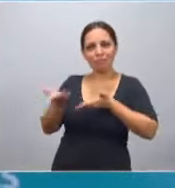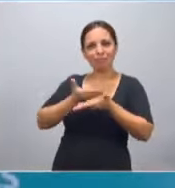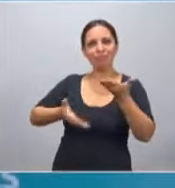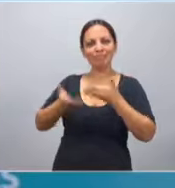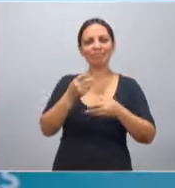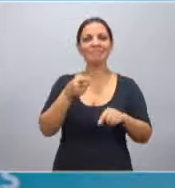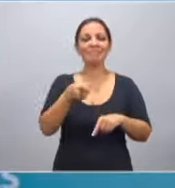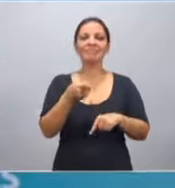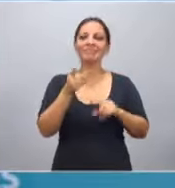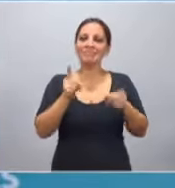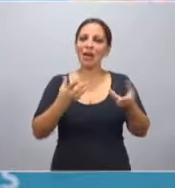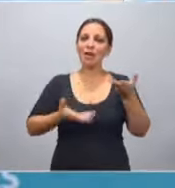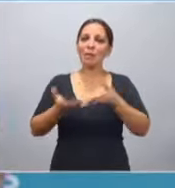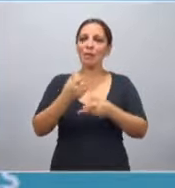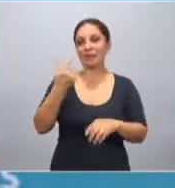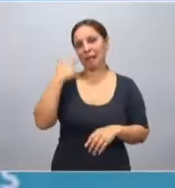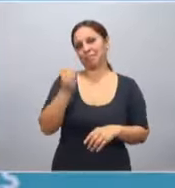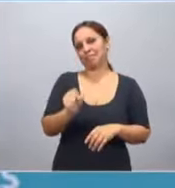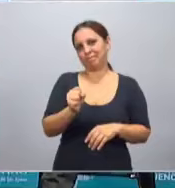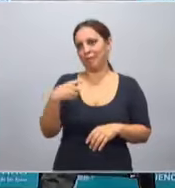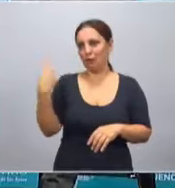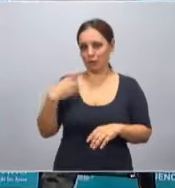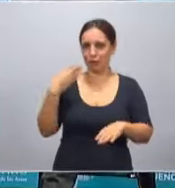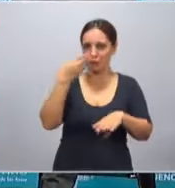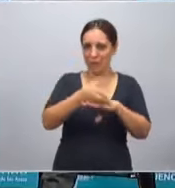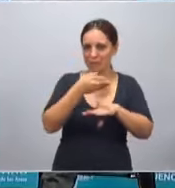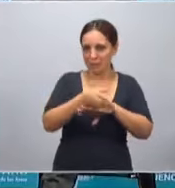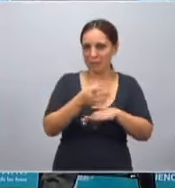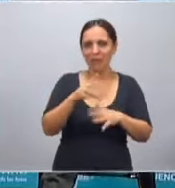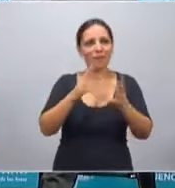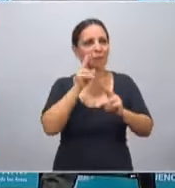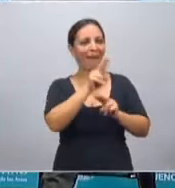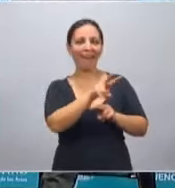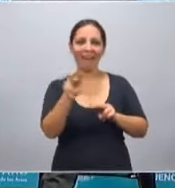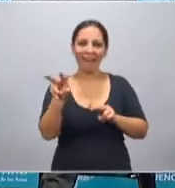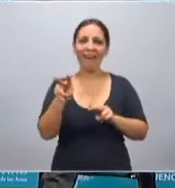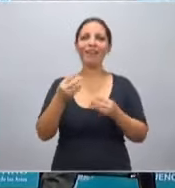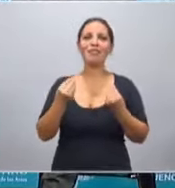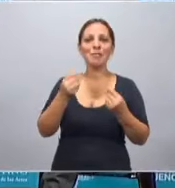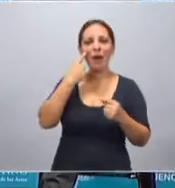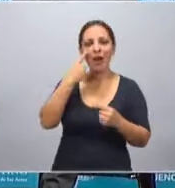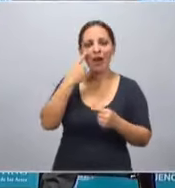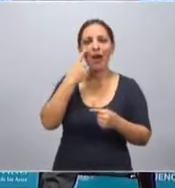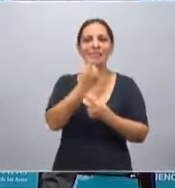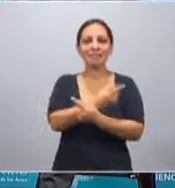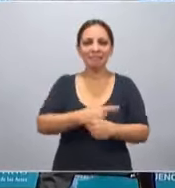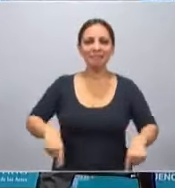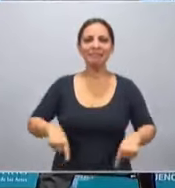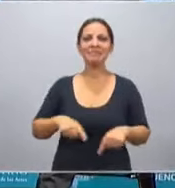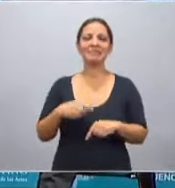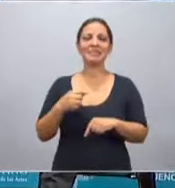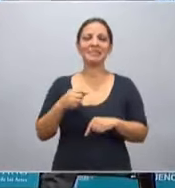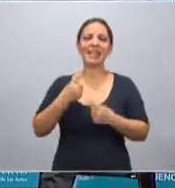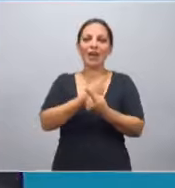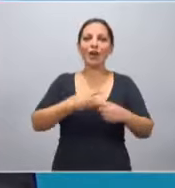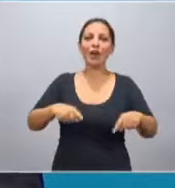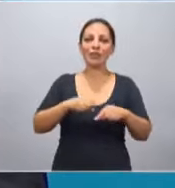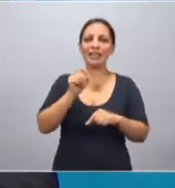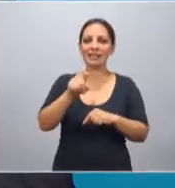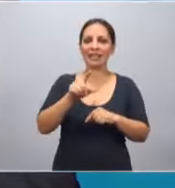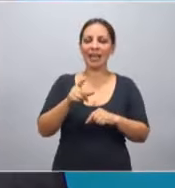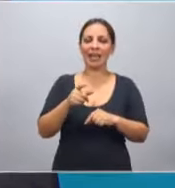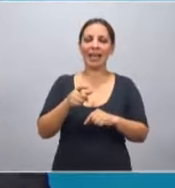compartir con porque lo hemos vivido hemos ido no y Cómo se conocen las delegaciones todo lo que se produce con los